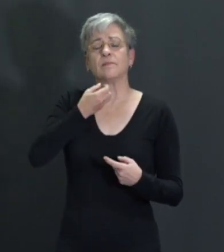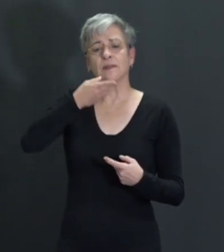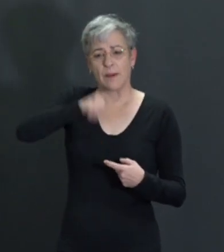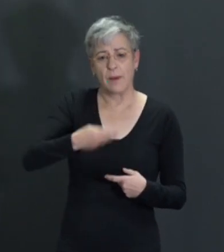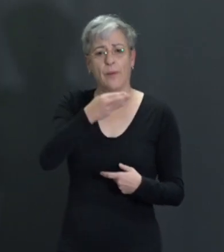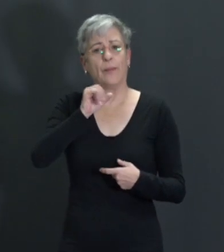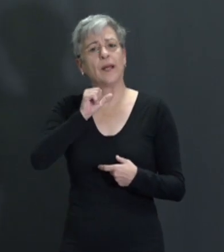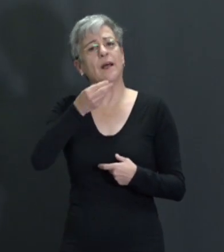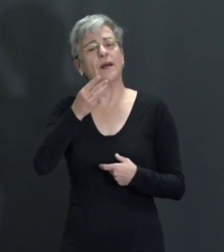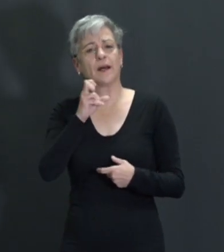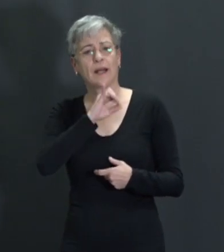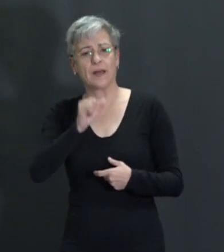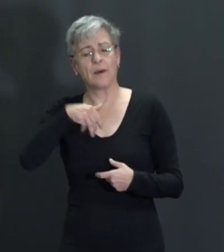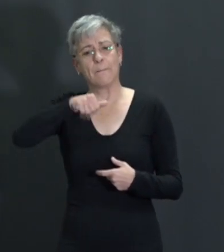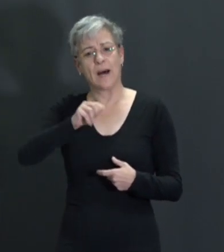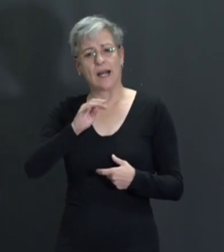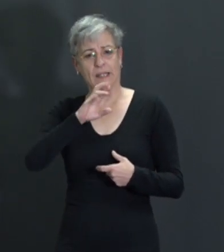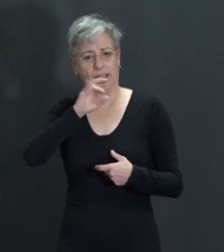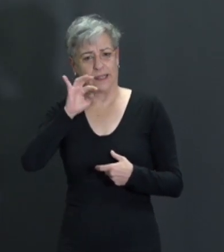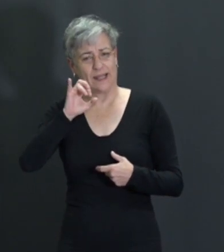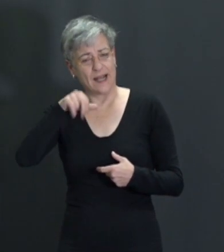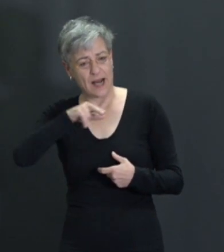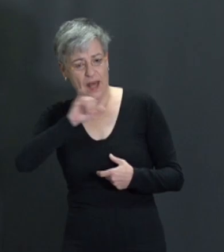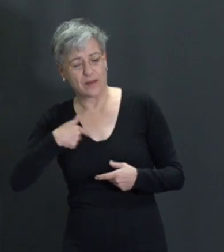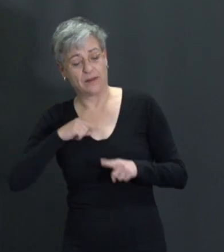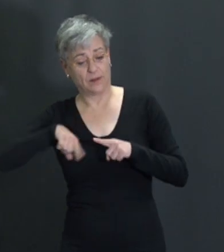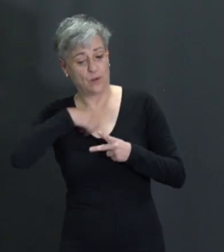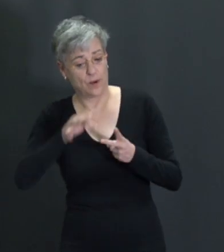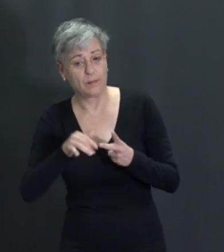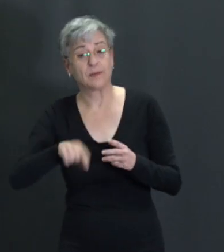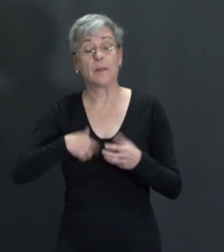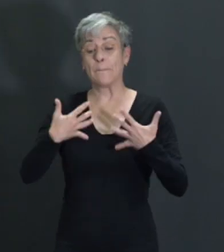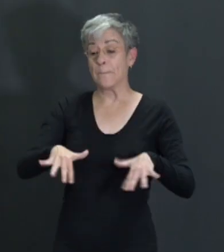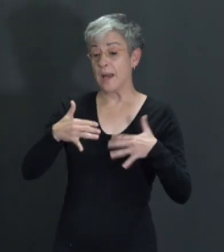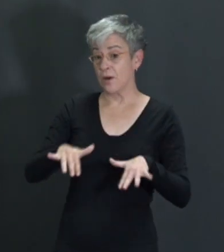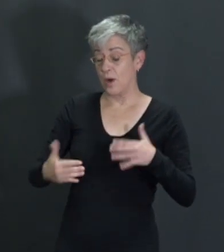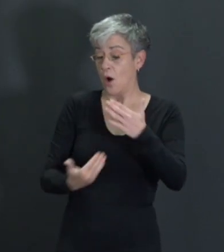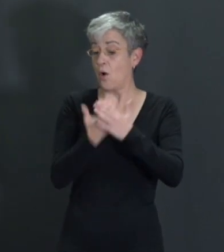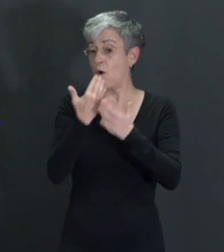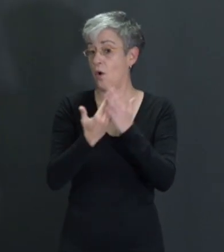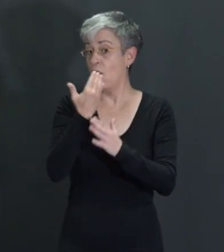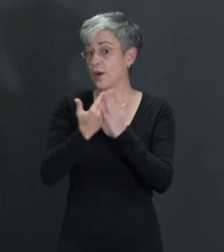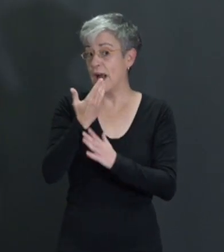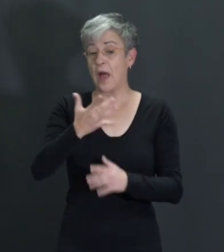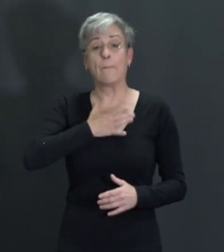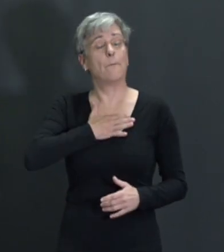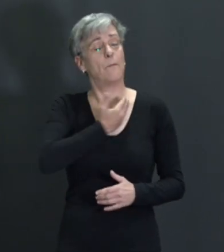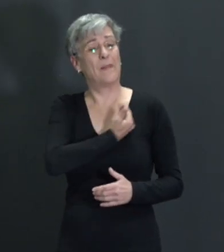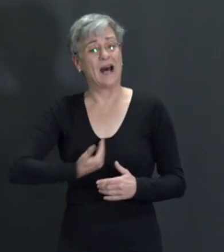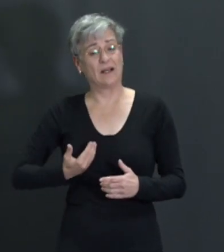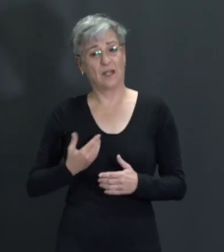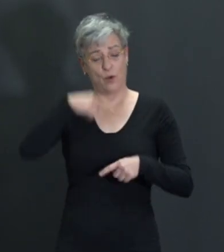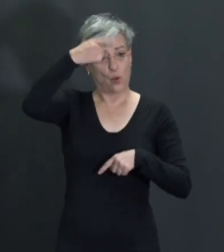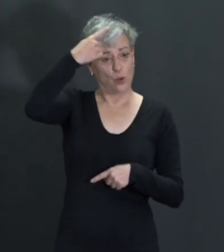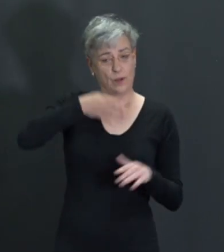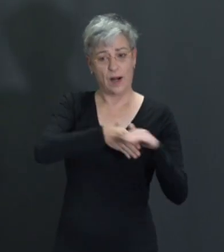directora técnica en Full Audit. El miércoles 6 de noviembre, la jornada sobre patrimonio cultural accesible nos permitirá conocer los